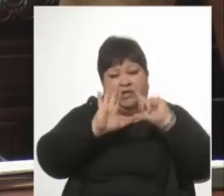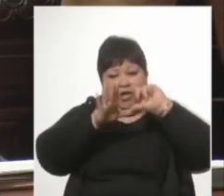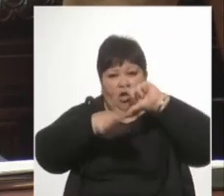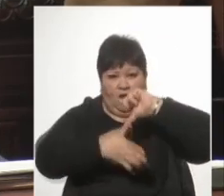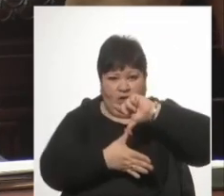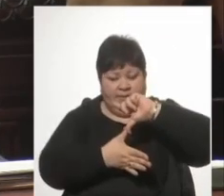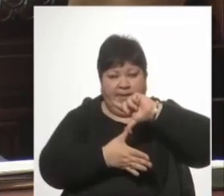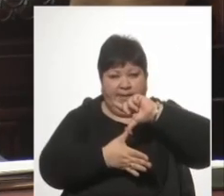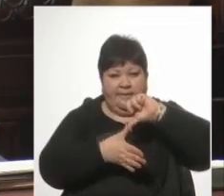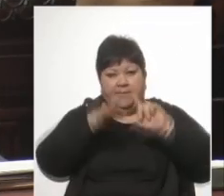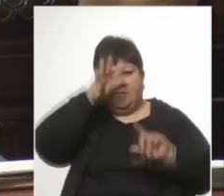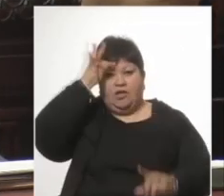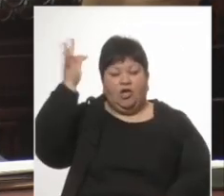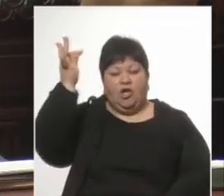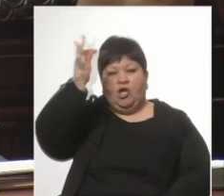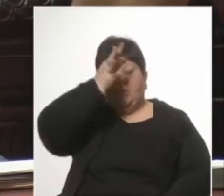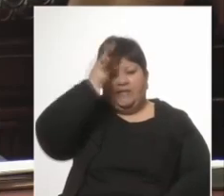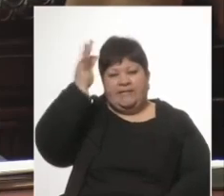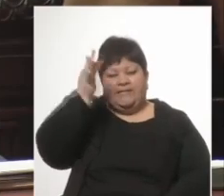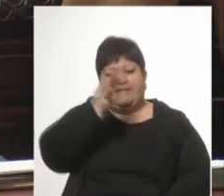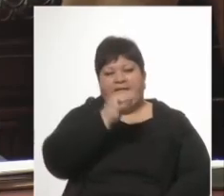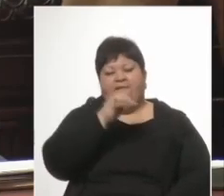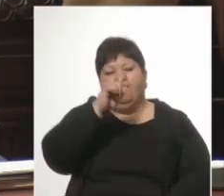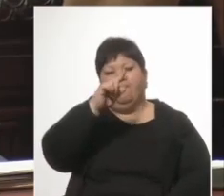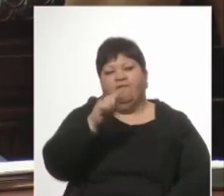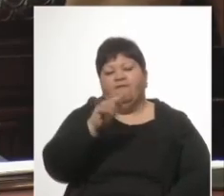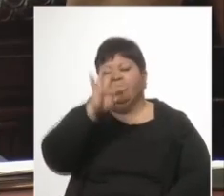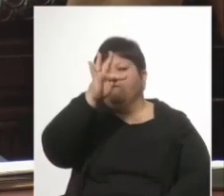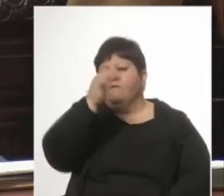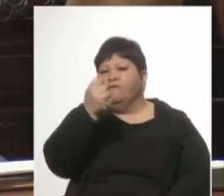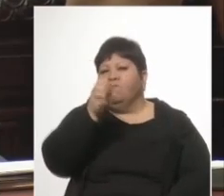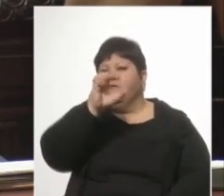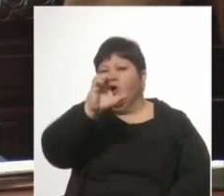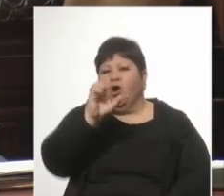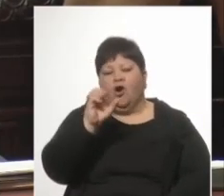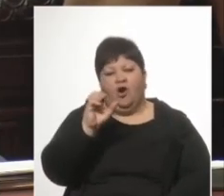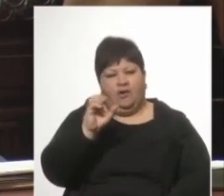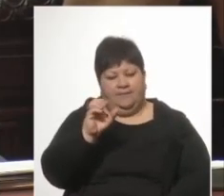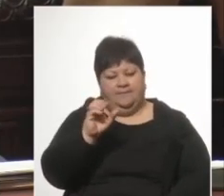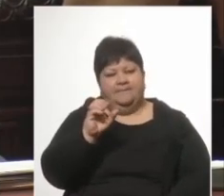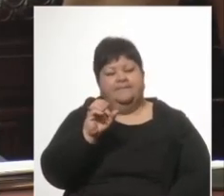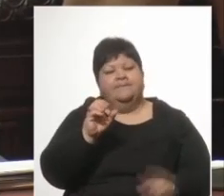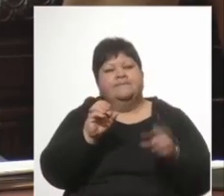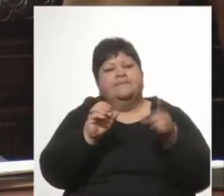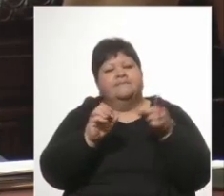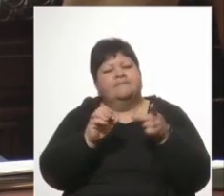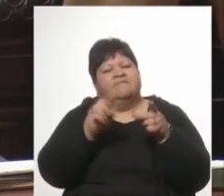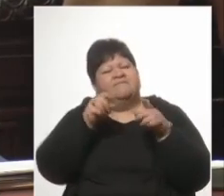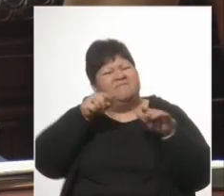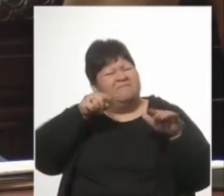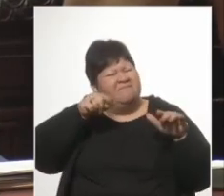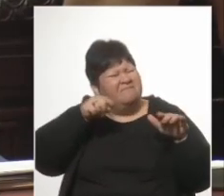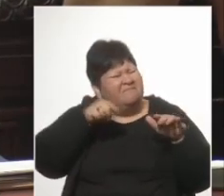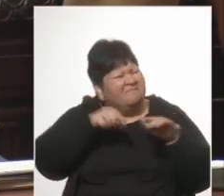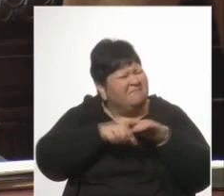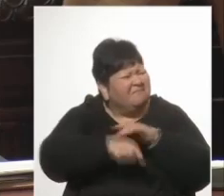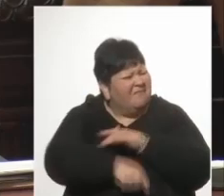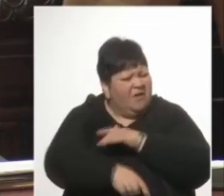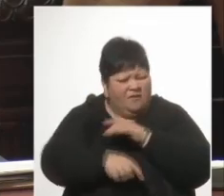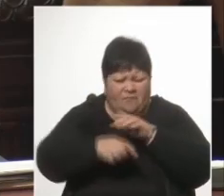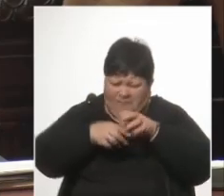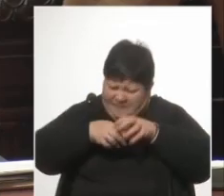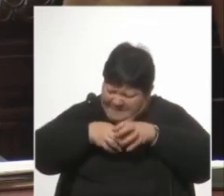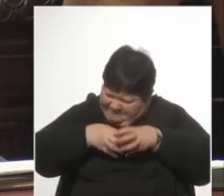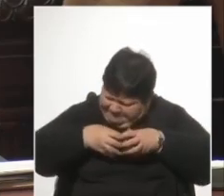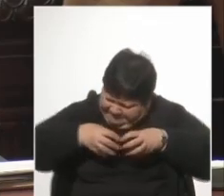la teoría del foco como estrategia perversa para ahondar las disensiones